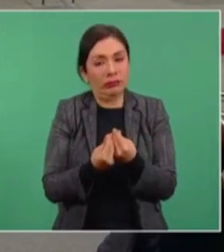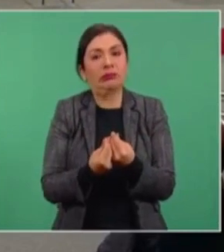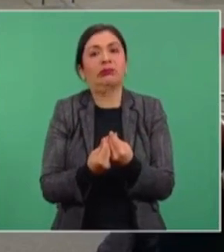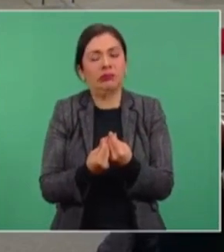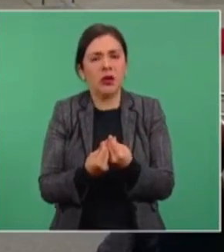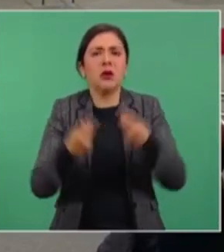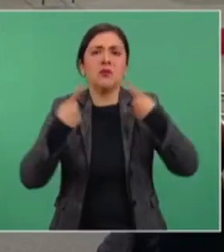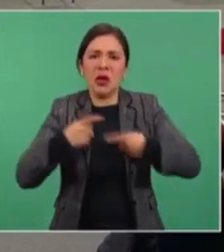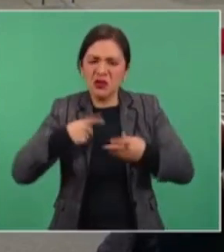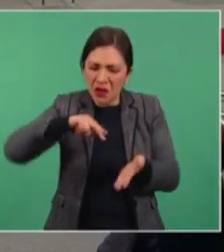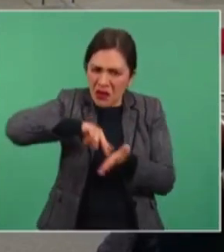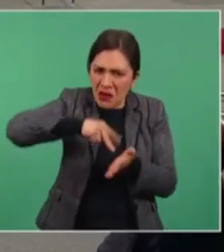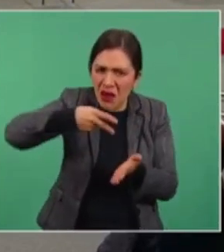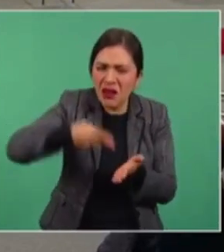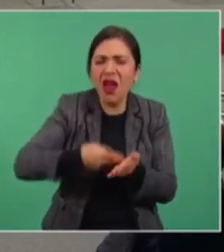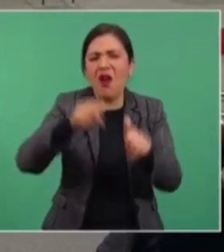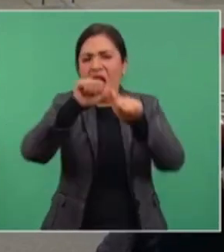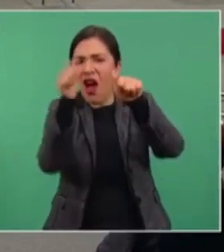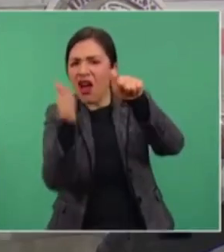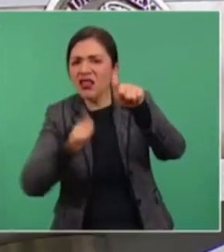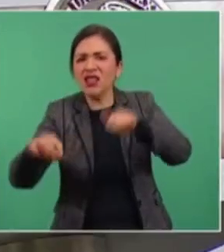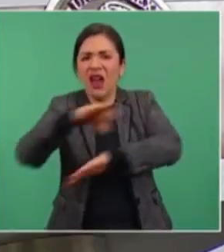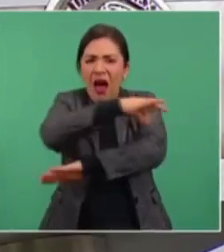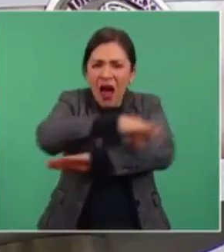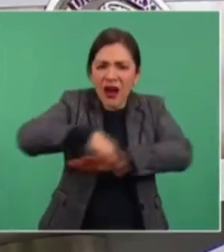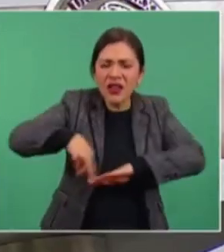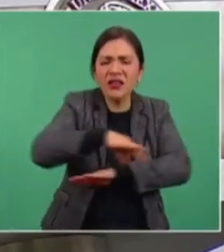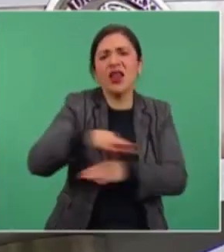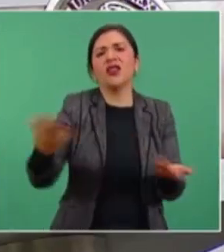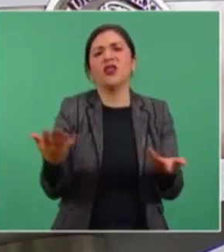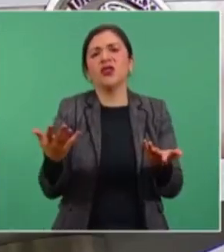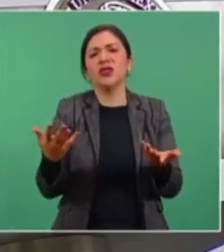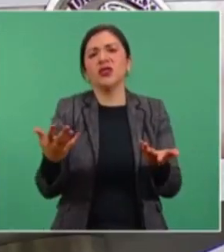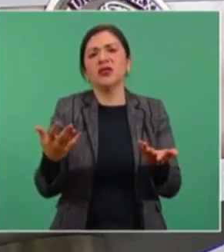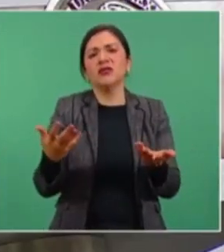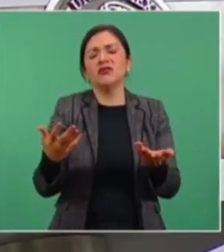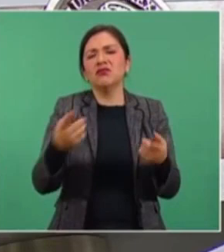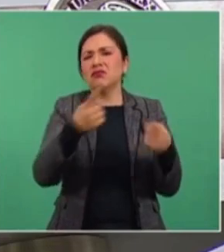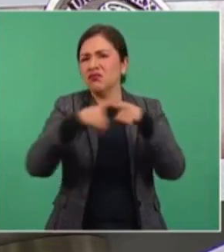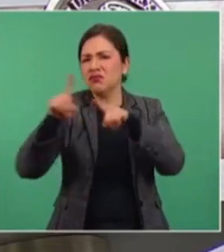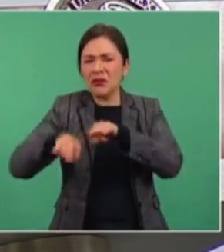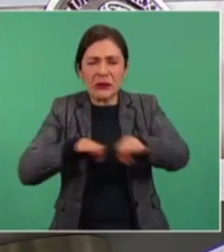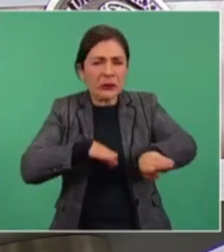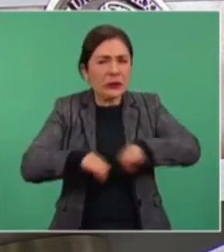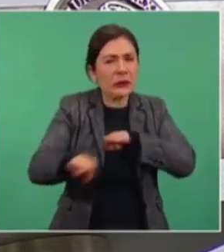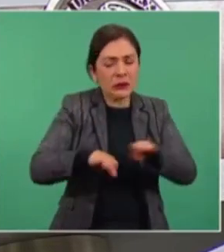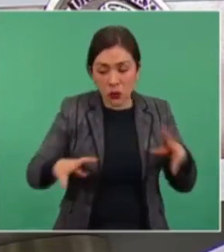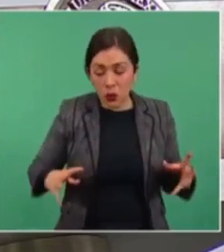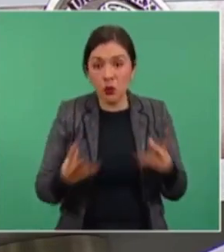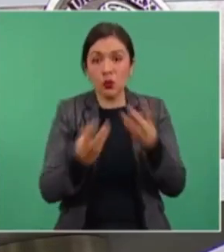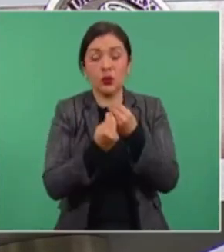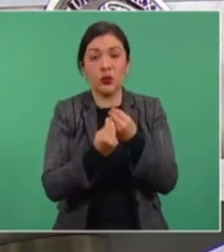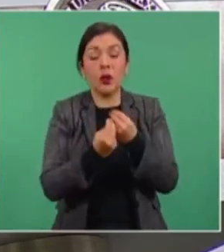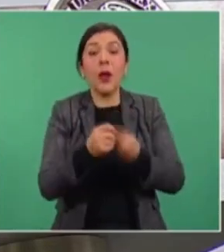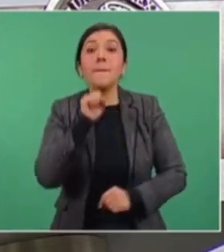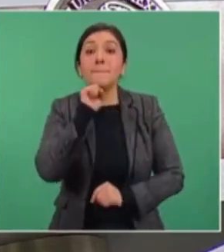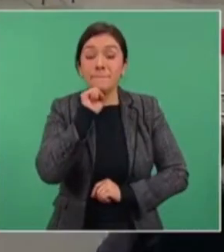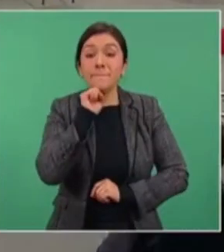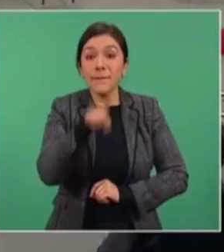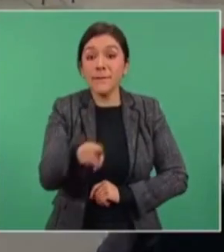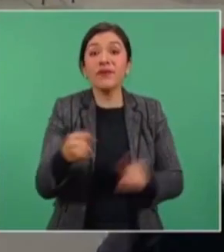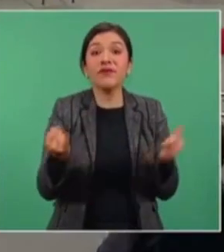arquitectos, ingenieros, artistas, artesanos y trabajadores. Así